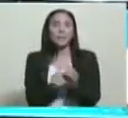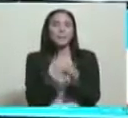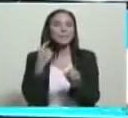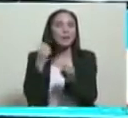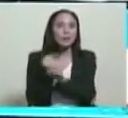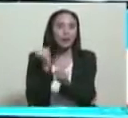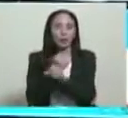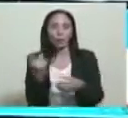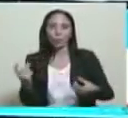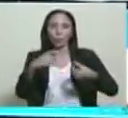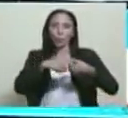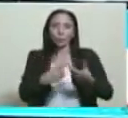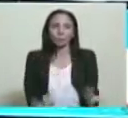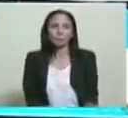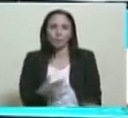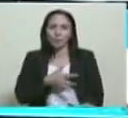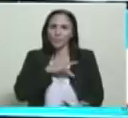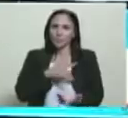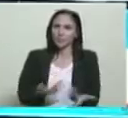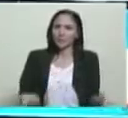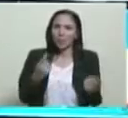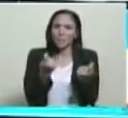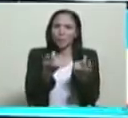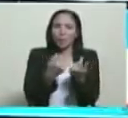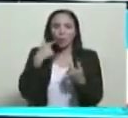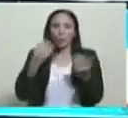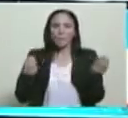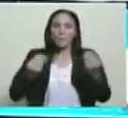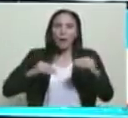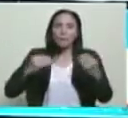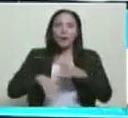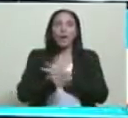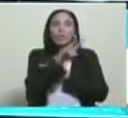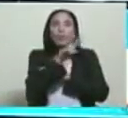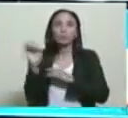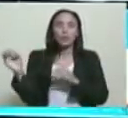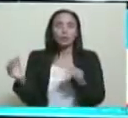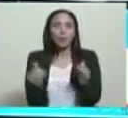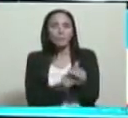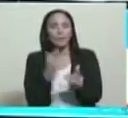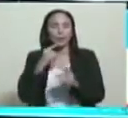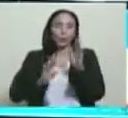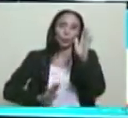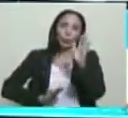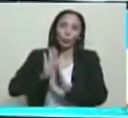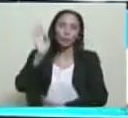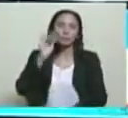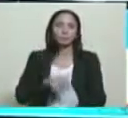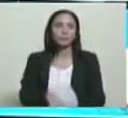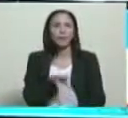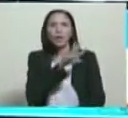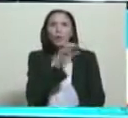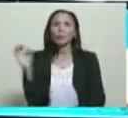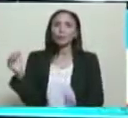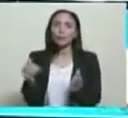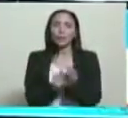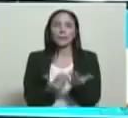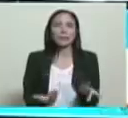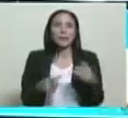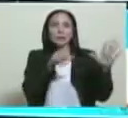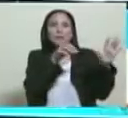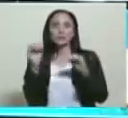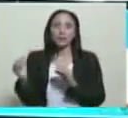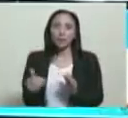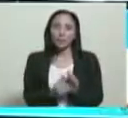Pedro? Tenemos que llegar por lo menos a 200.000. Y después le dije 400,